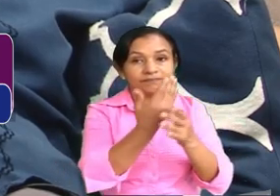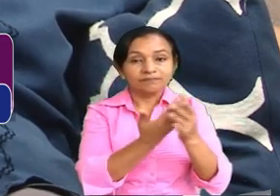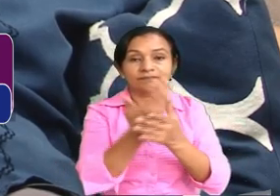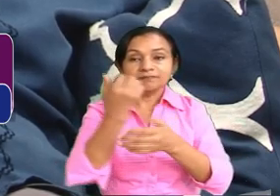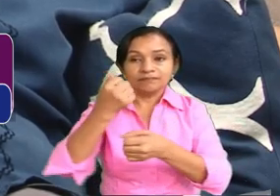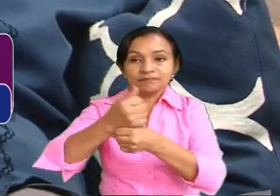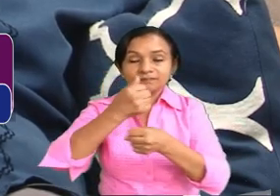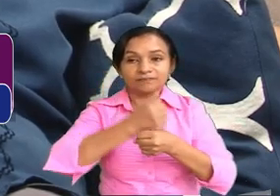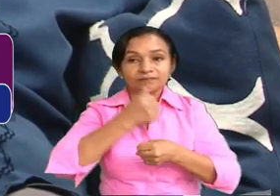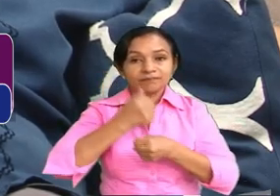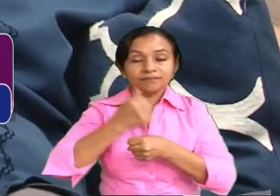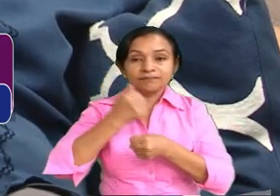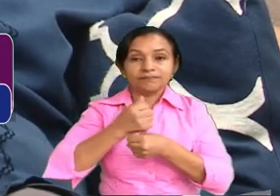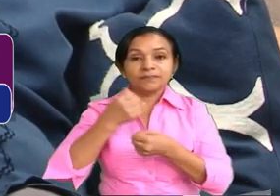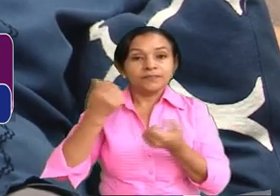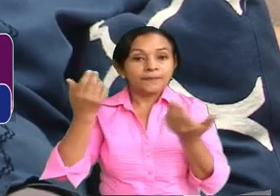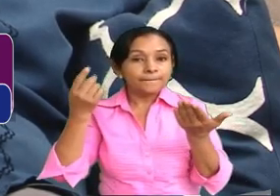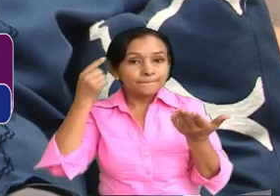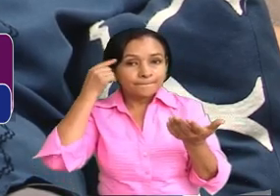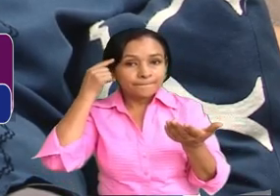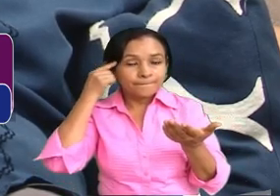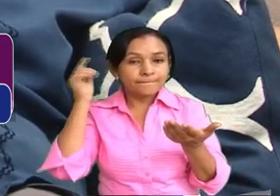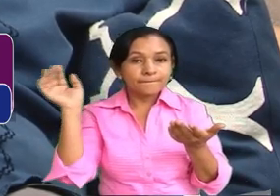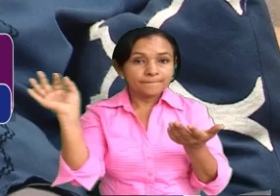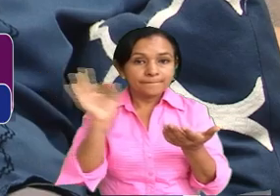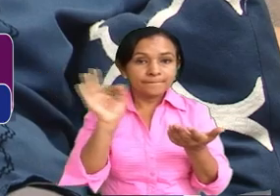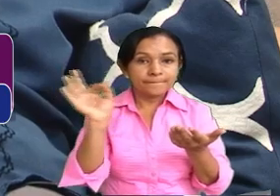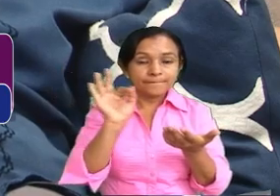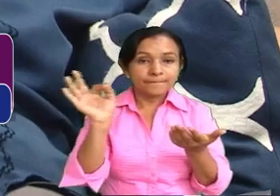con esa producción. Y creo que esa es una manera